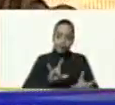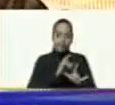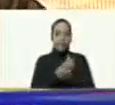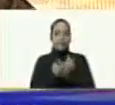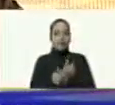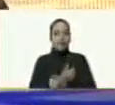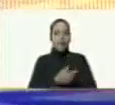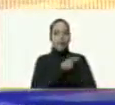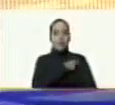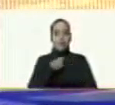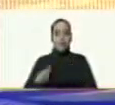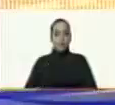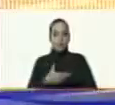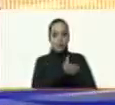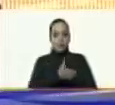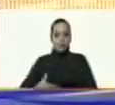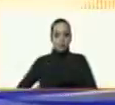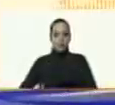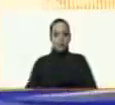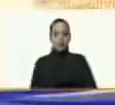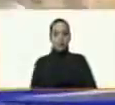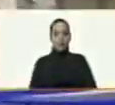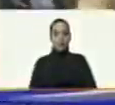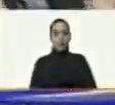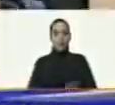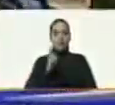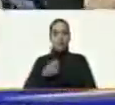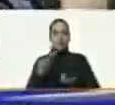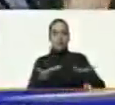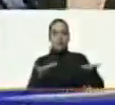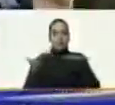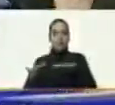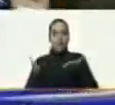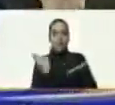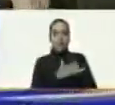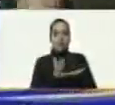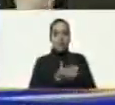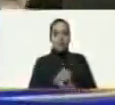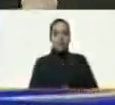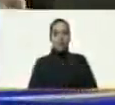Xi Jinping. Por aquí también me regalaron un libro de Tiananmen,